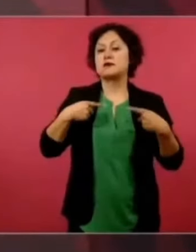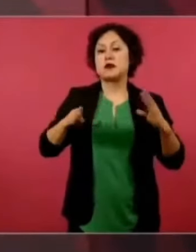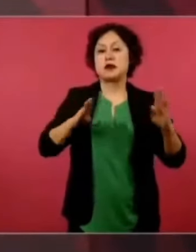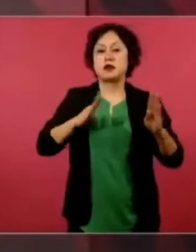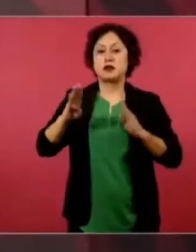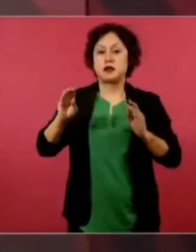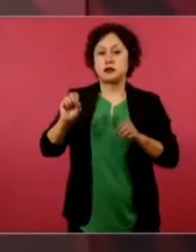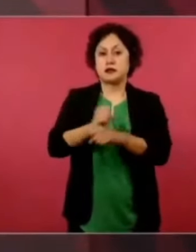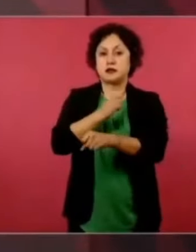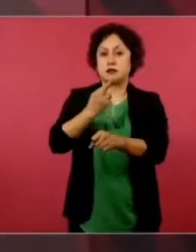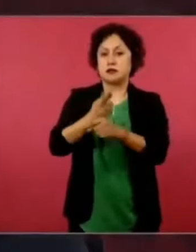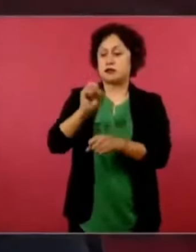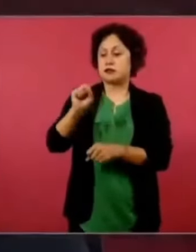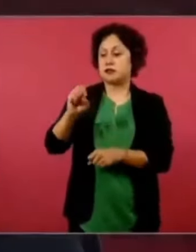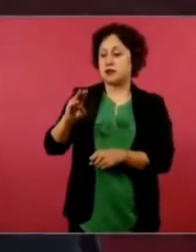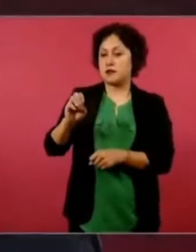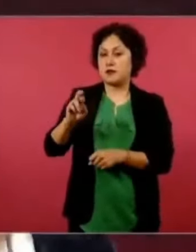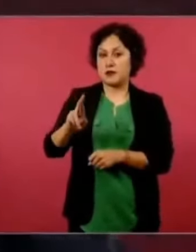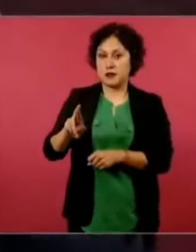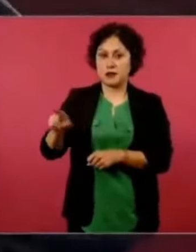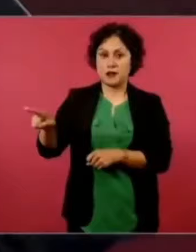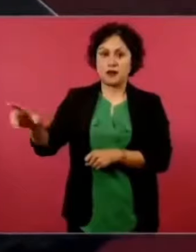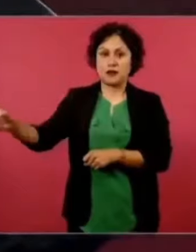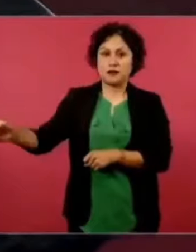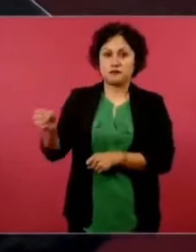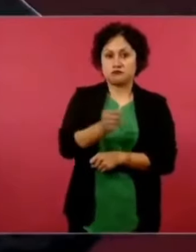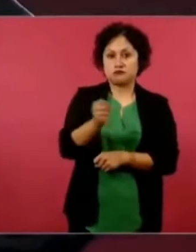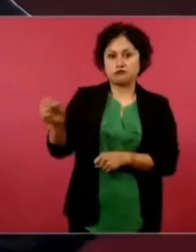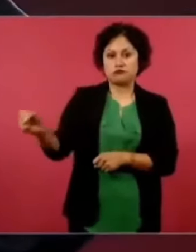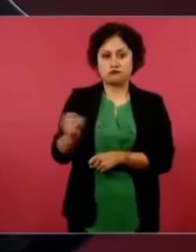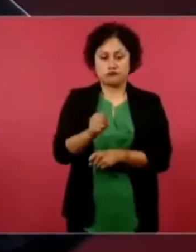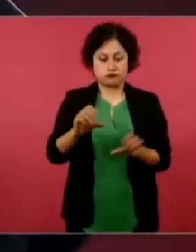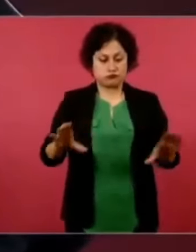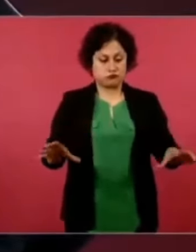equiparon incluso empezaron